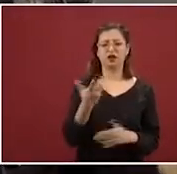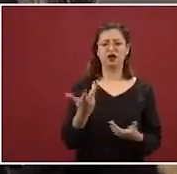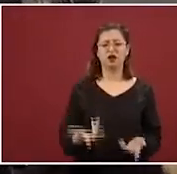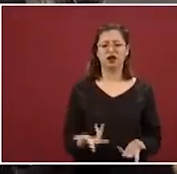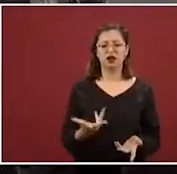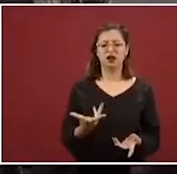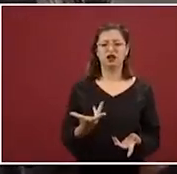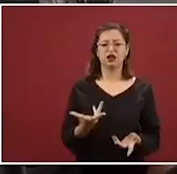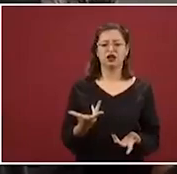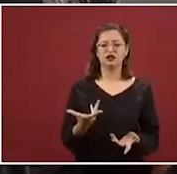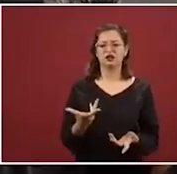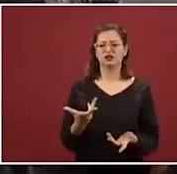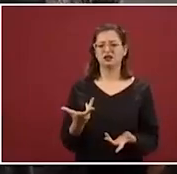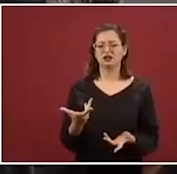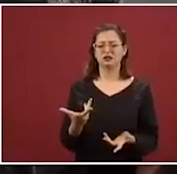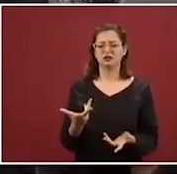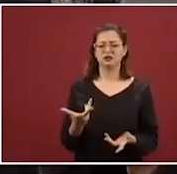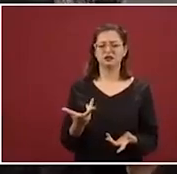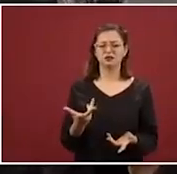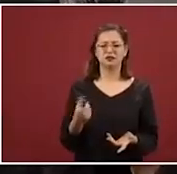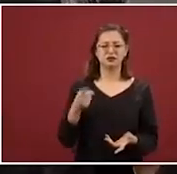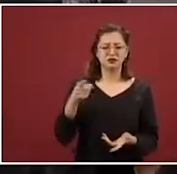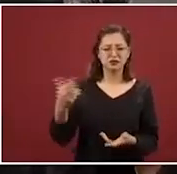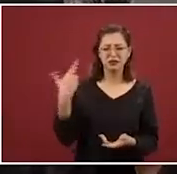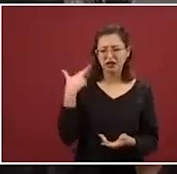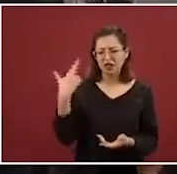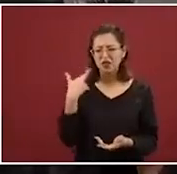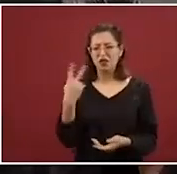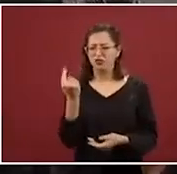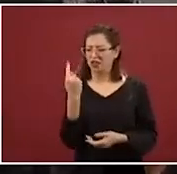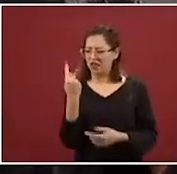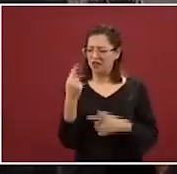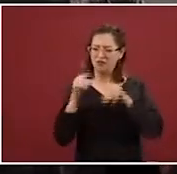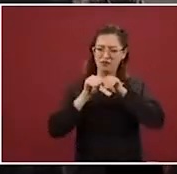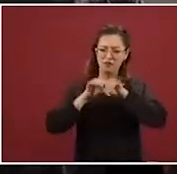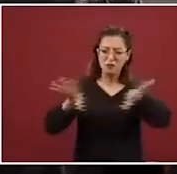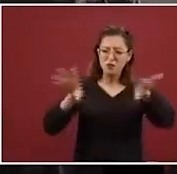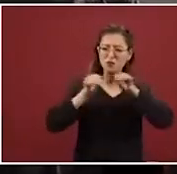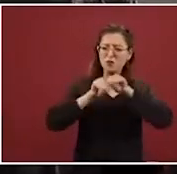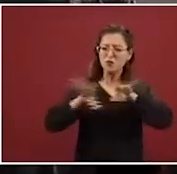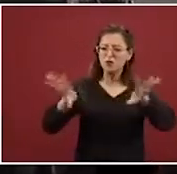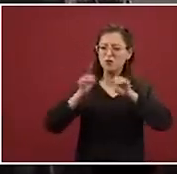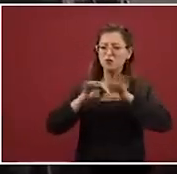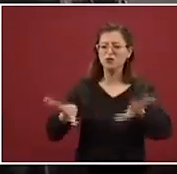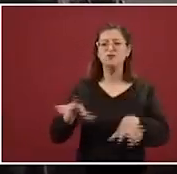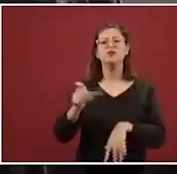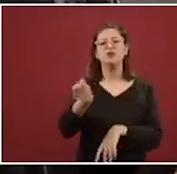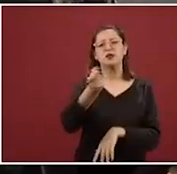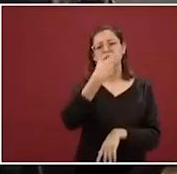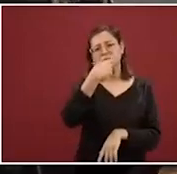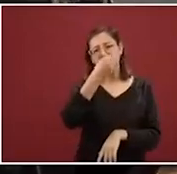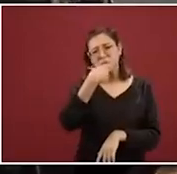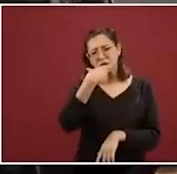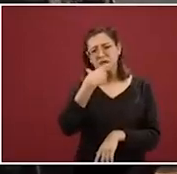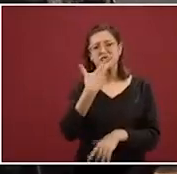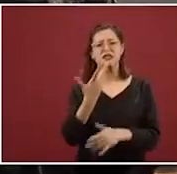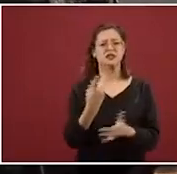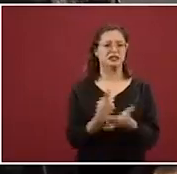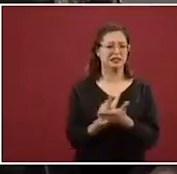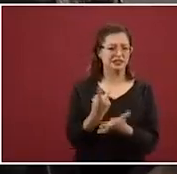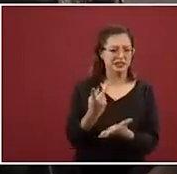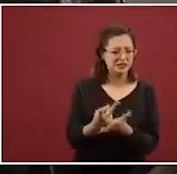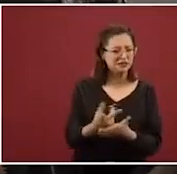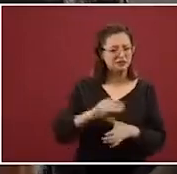esa suerte de meroliquismo radiofónico y televisivo que ofrece medicinas y medallas